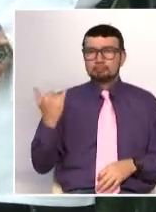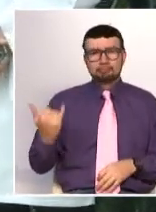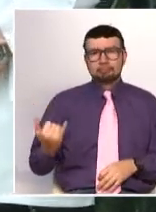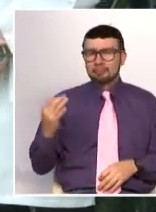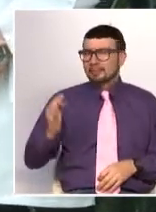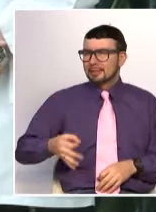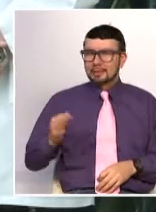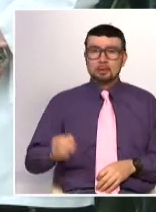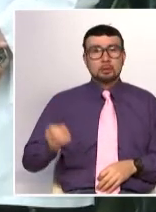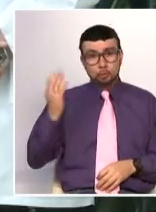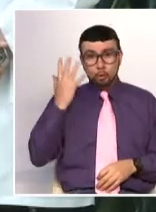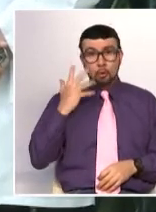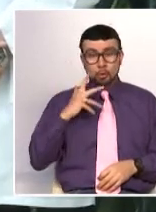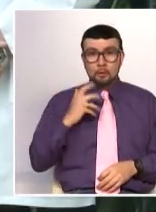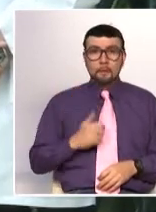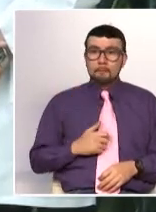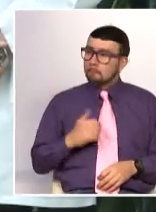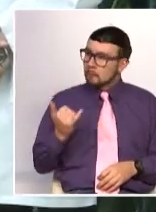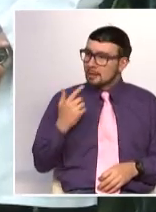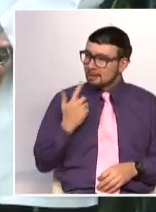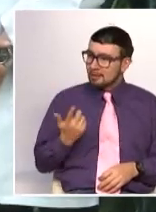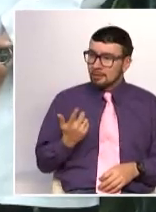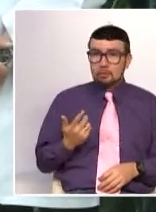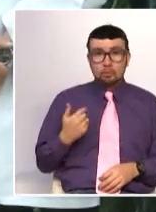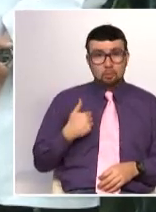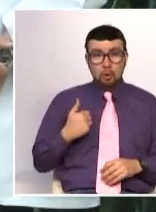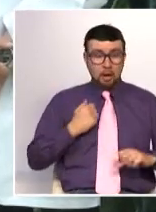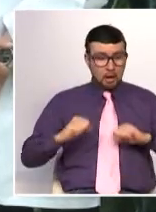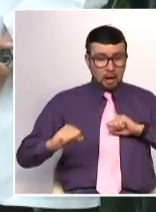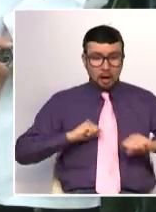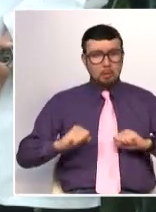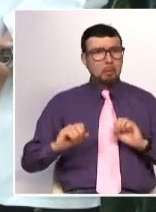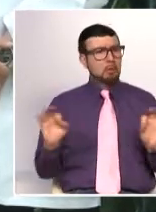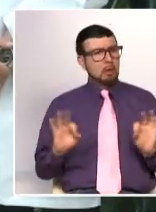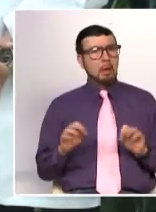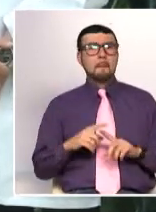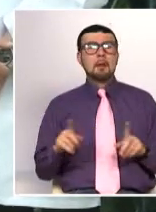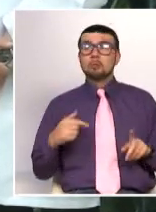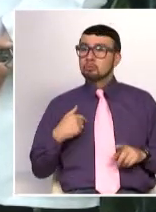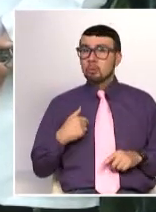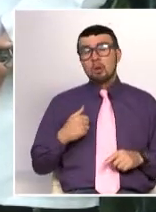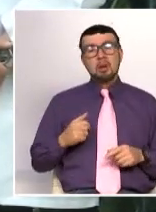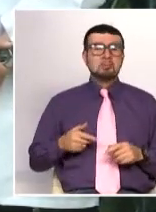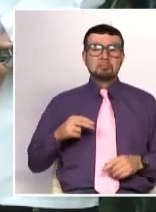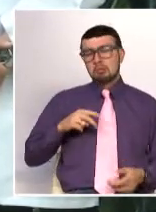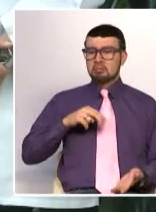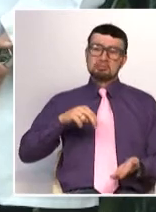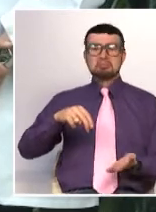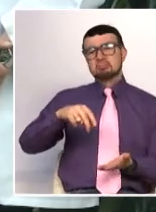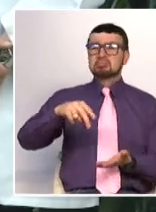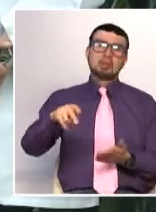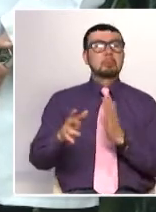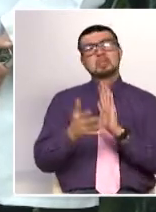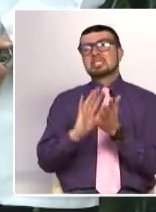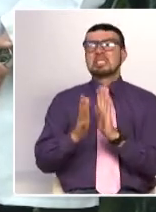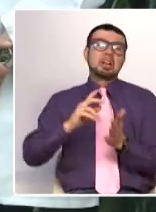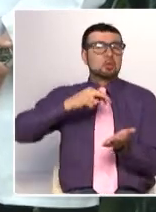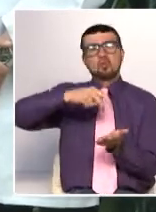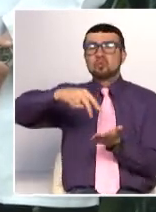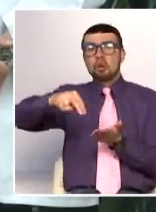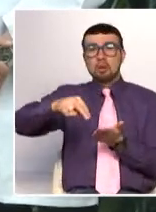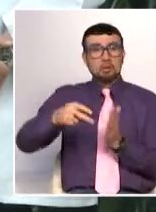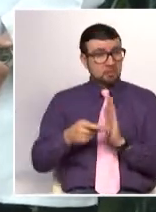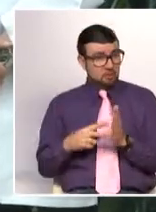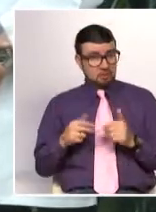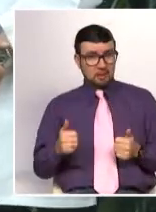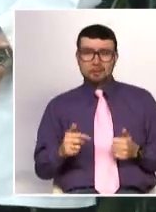porque la gente le dice bueno muchos no yo no hago ejercicio pero camino mucho entonces se va para el centro y hace las vueltas en el centro pero eso no permite